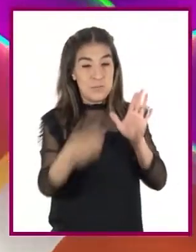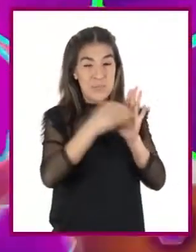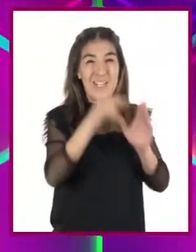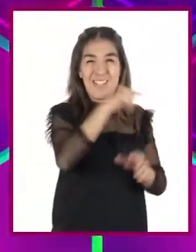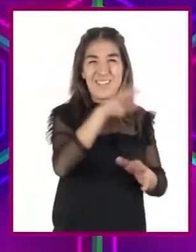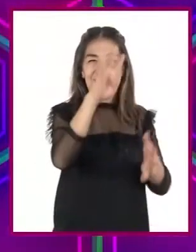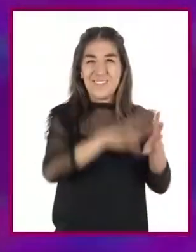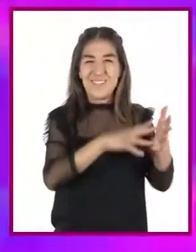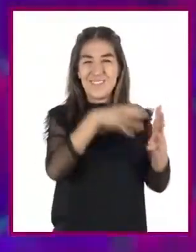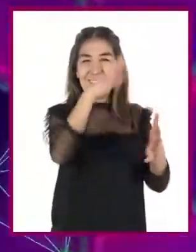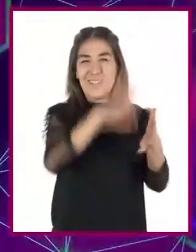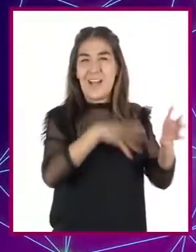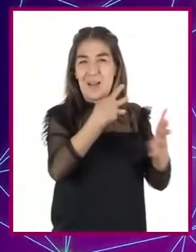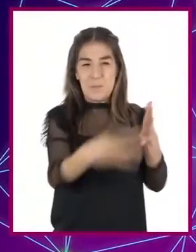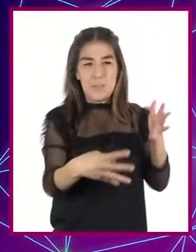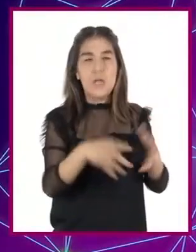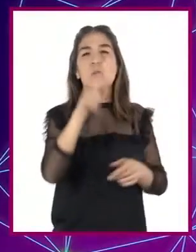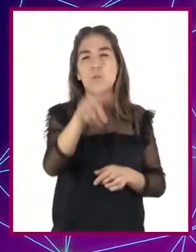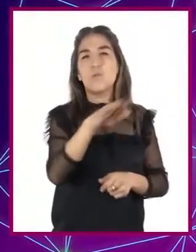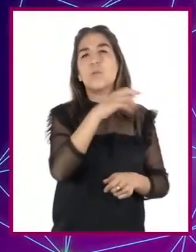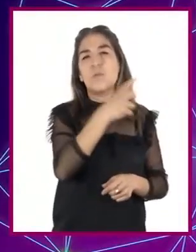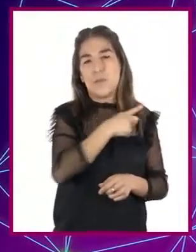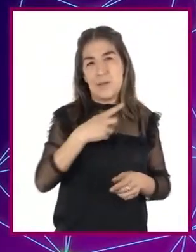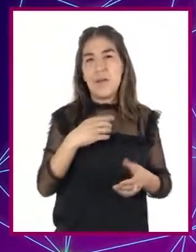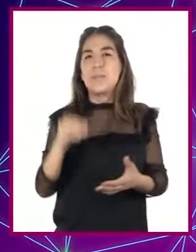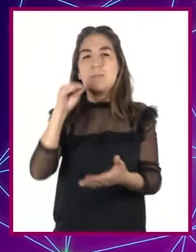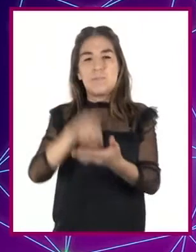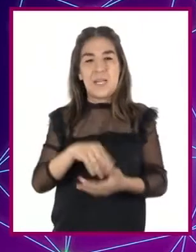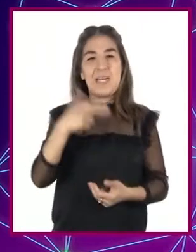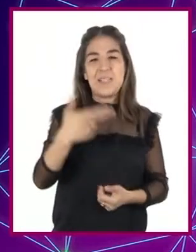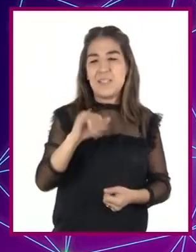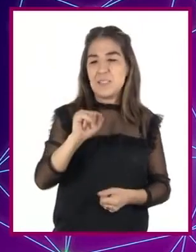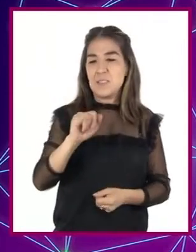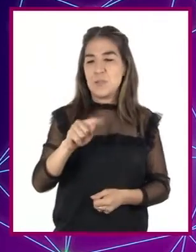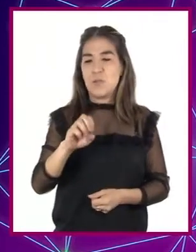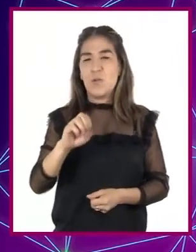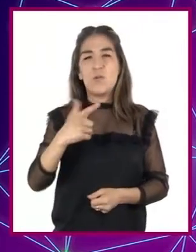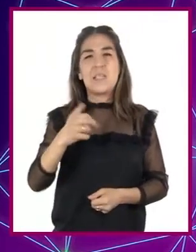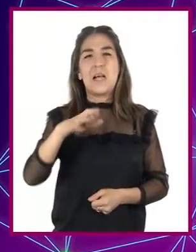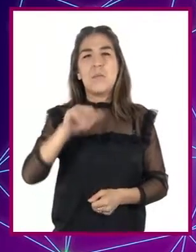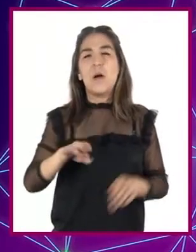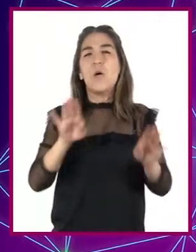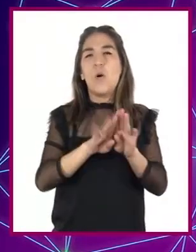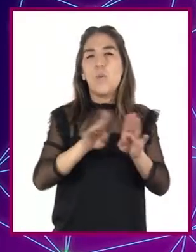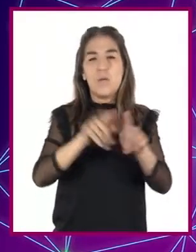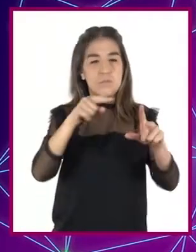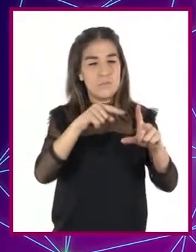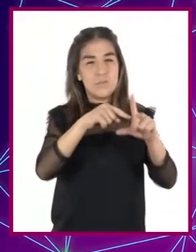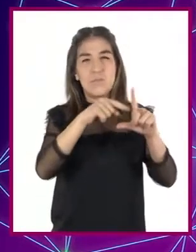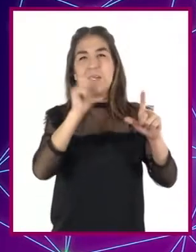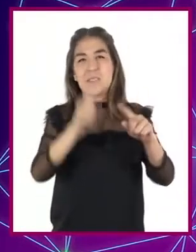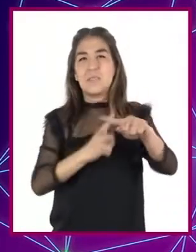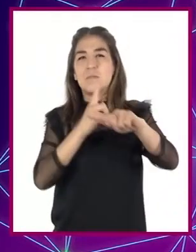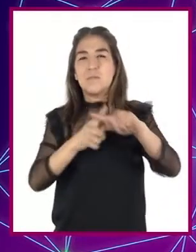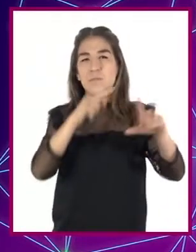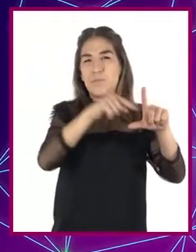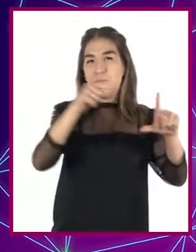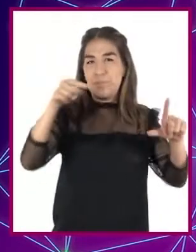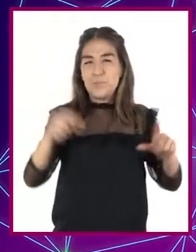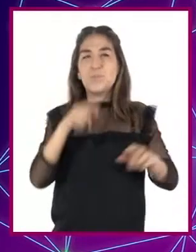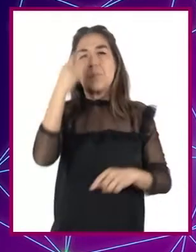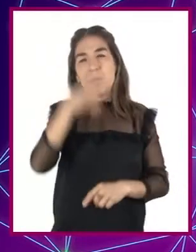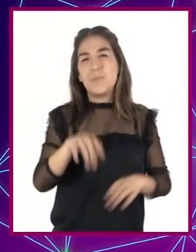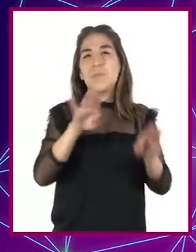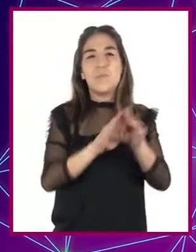frecuencias, podemos representarlos en un histograma. El histograma es un gráfico que permite representar una variable